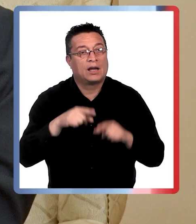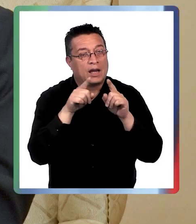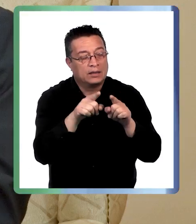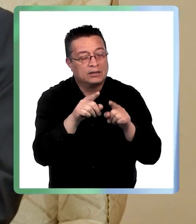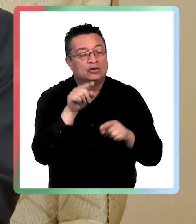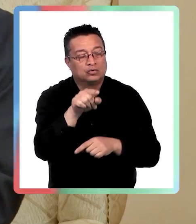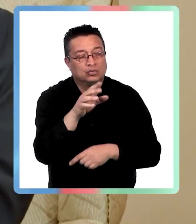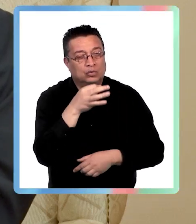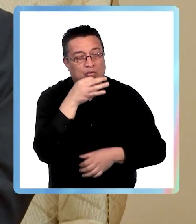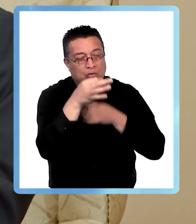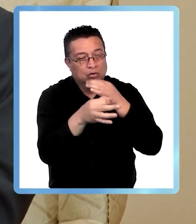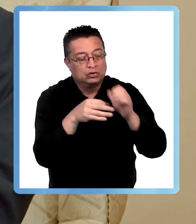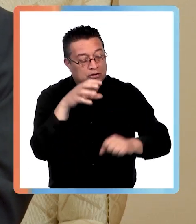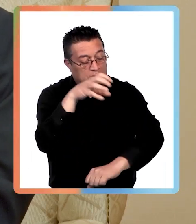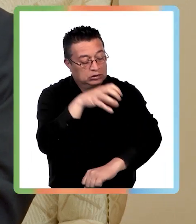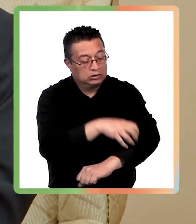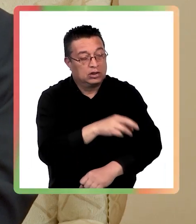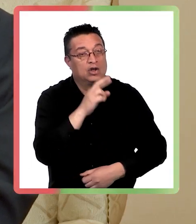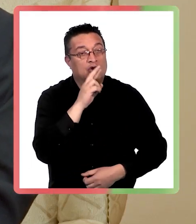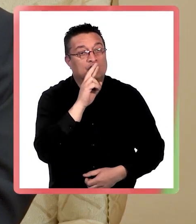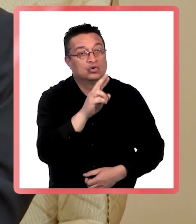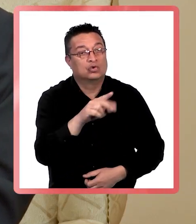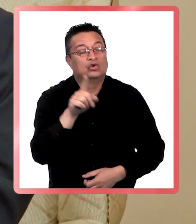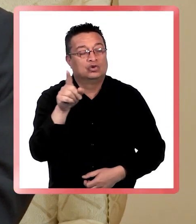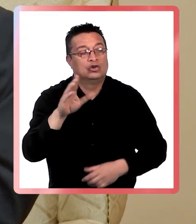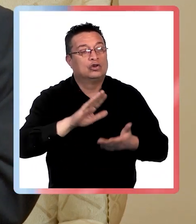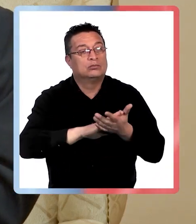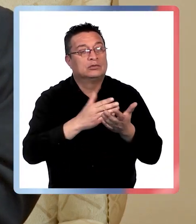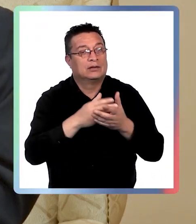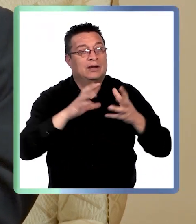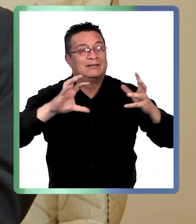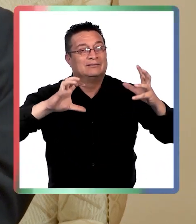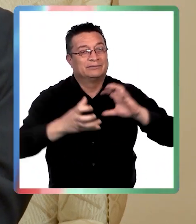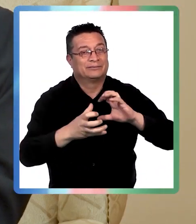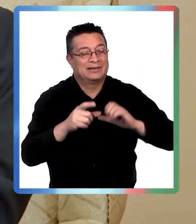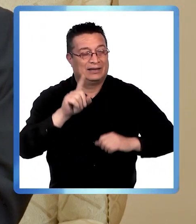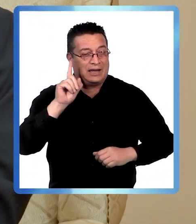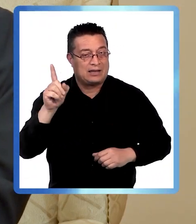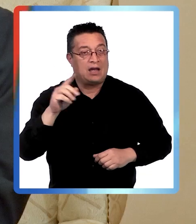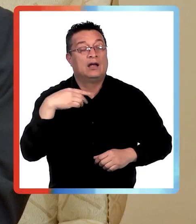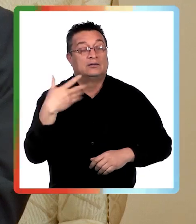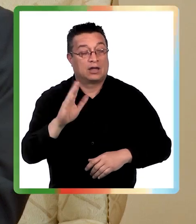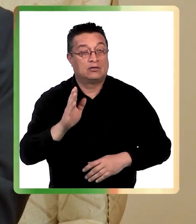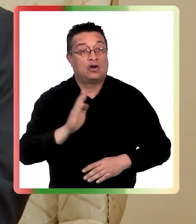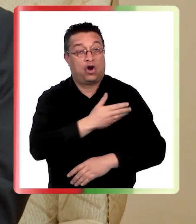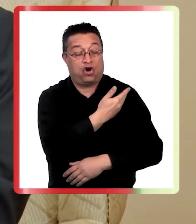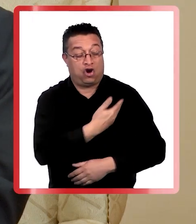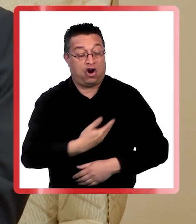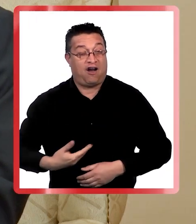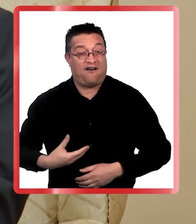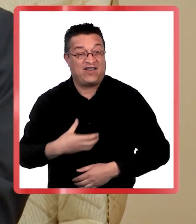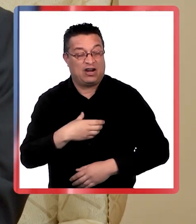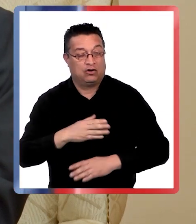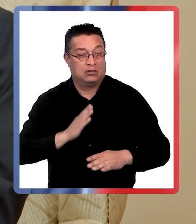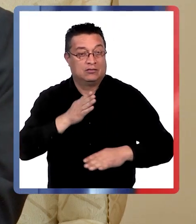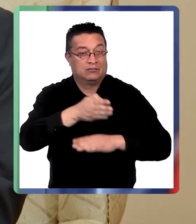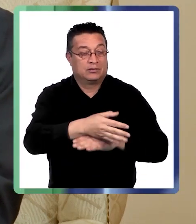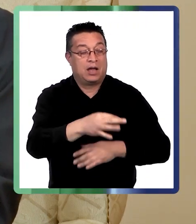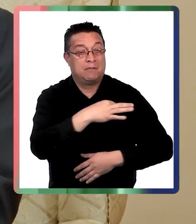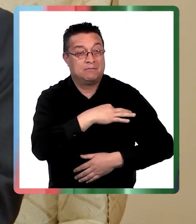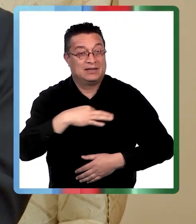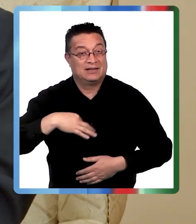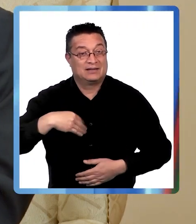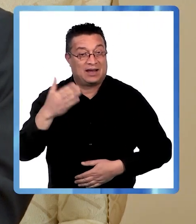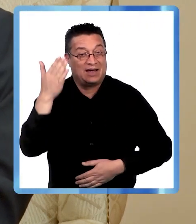porque usted mencionó la macrozona sur y el estado de excepción. Por un lado vimos que la llegada del gobierno, puntualmente la visita de la ministra en